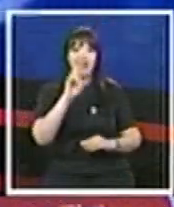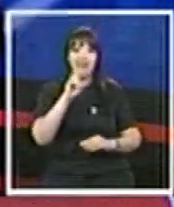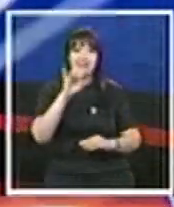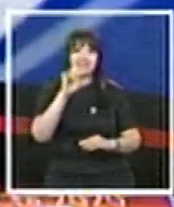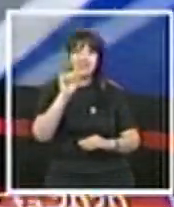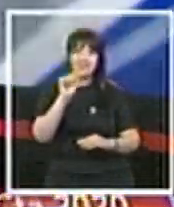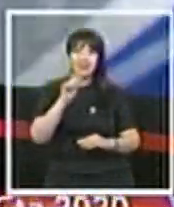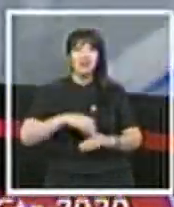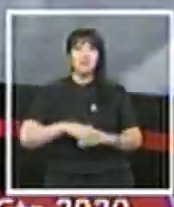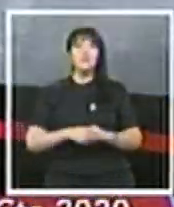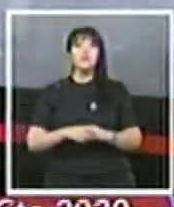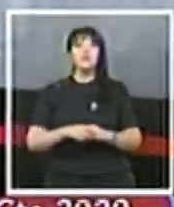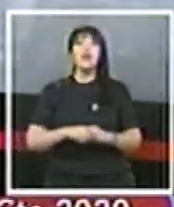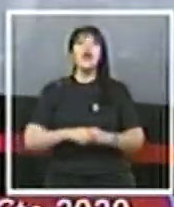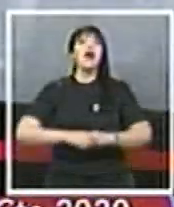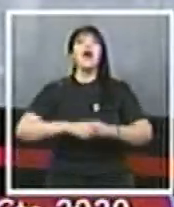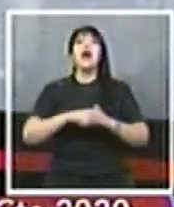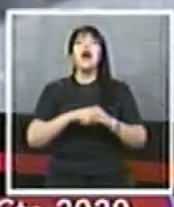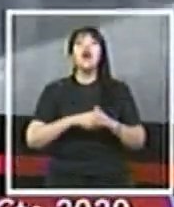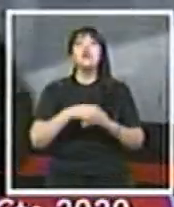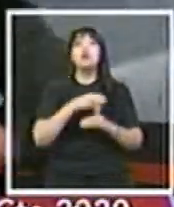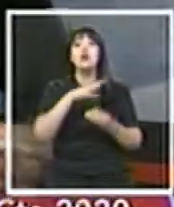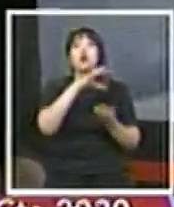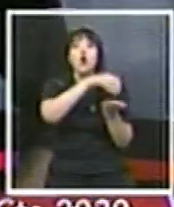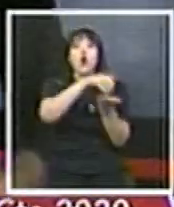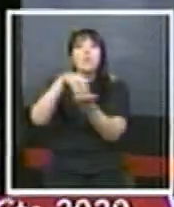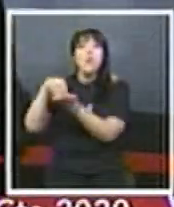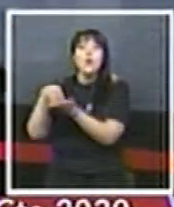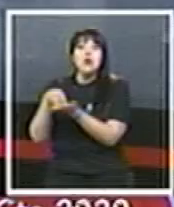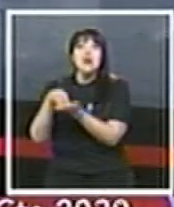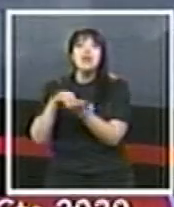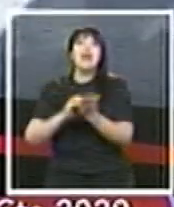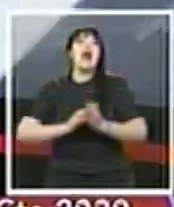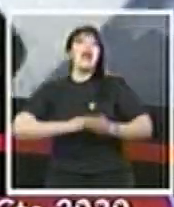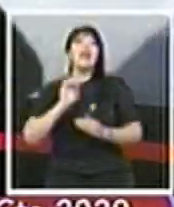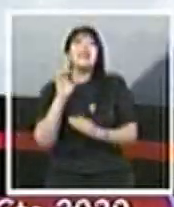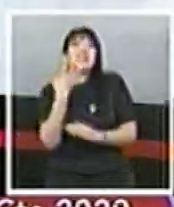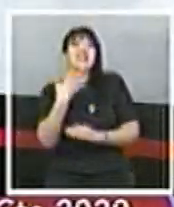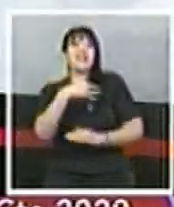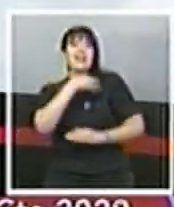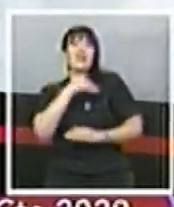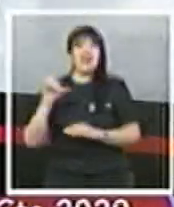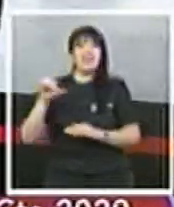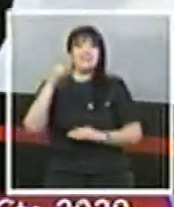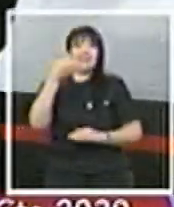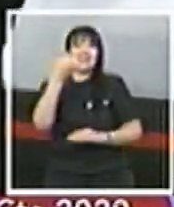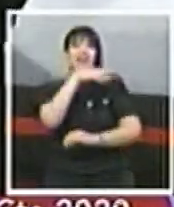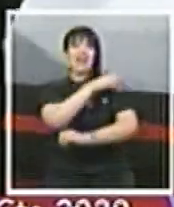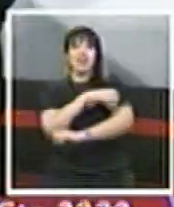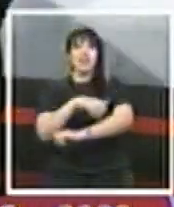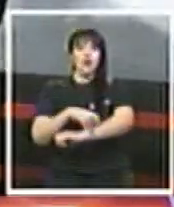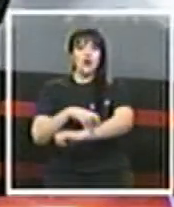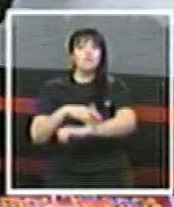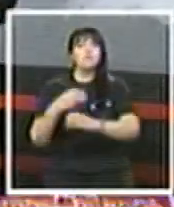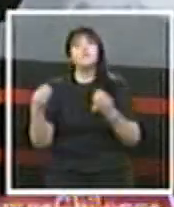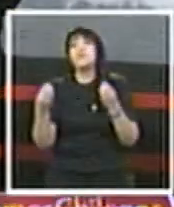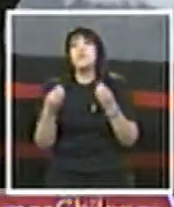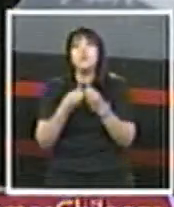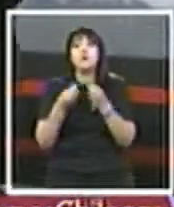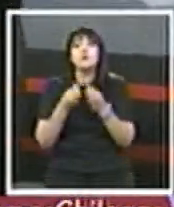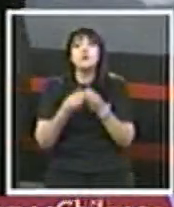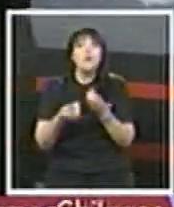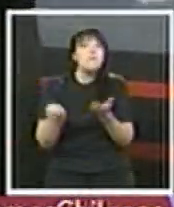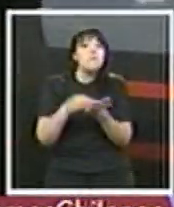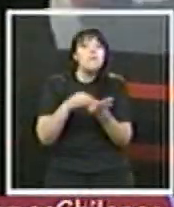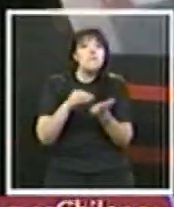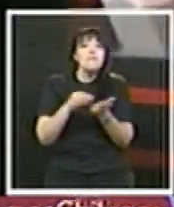Julián, tenemos en el centro de Chile a todas las comunas del Gran Santiago, la quinta región, la sexta región y mucho más. Saludamos, por ejemplo, a la familia de